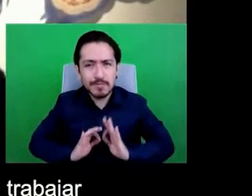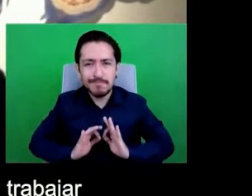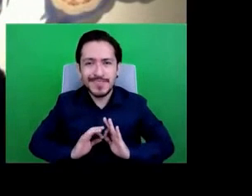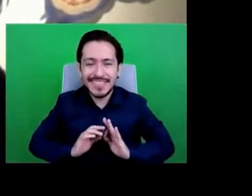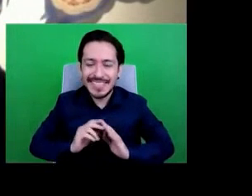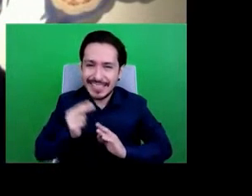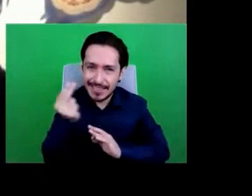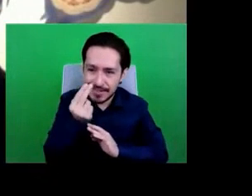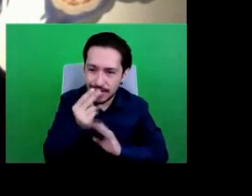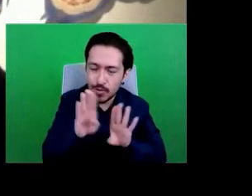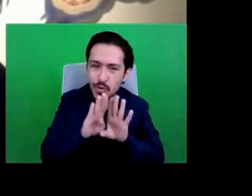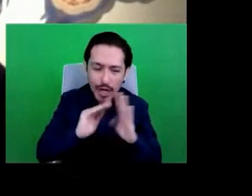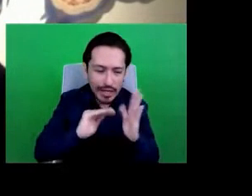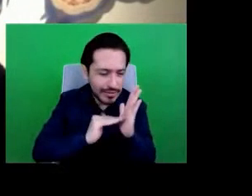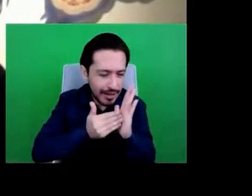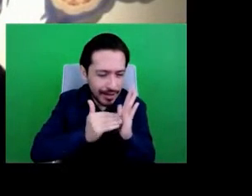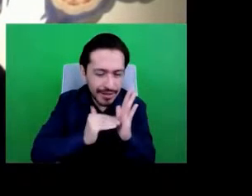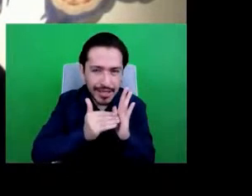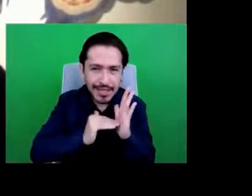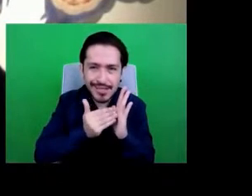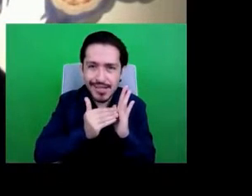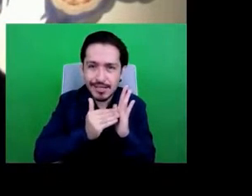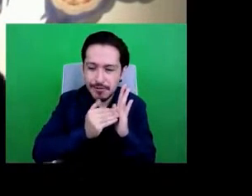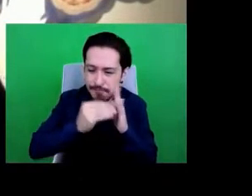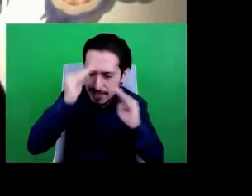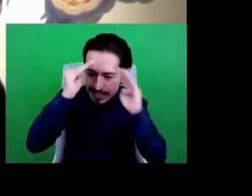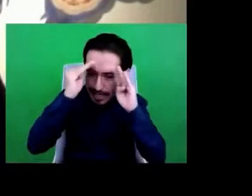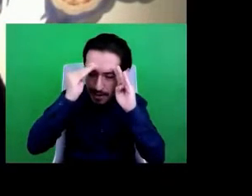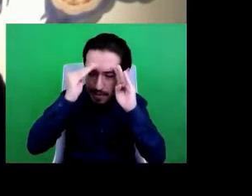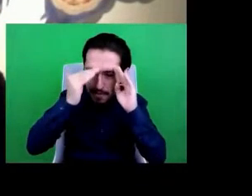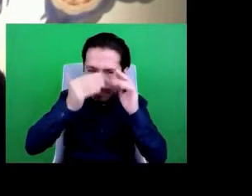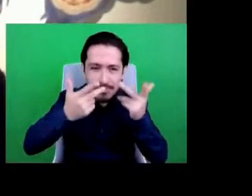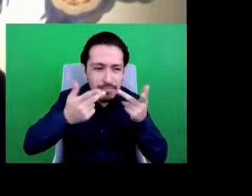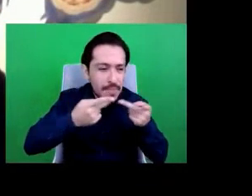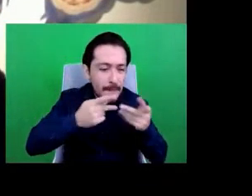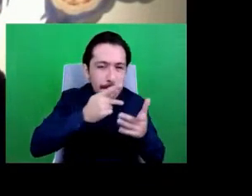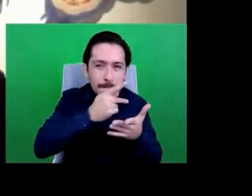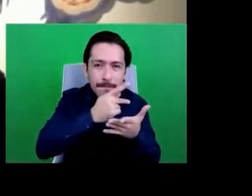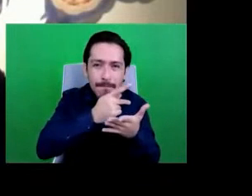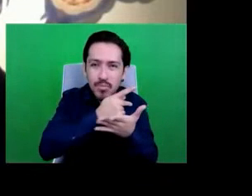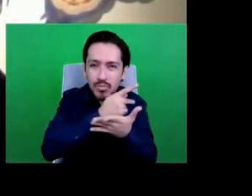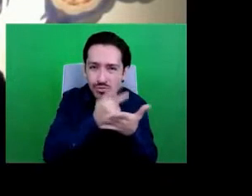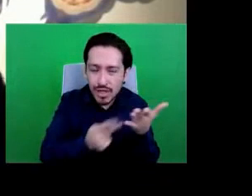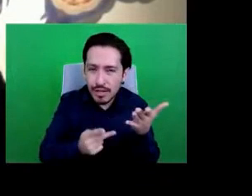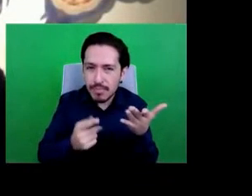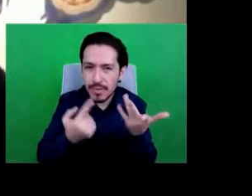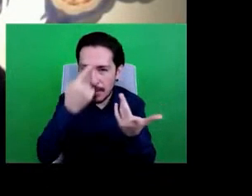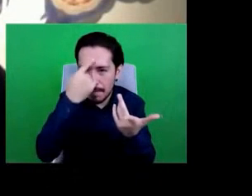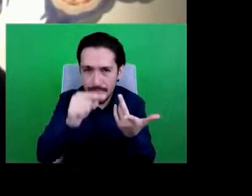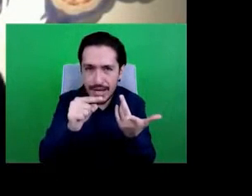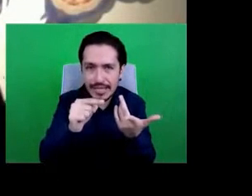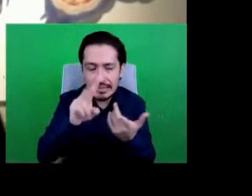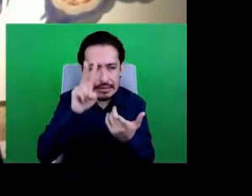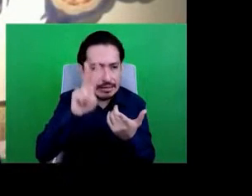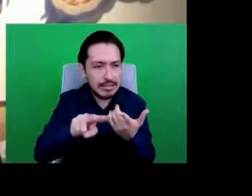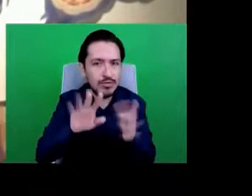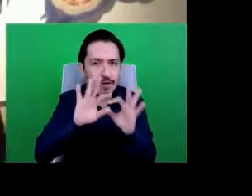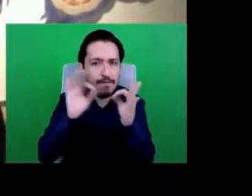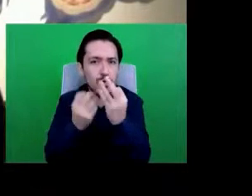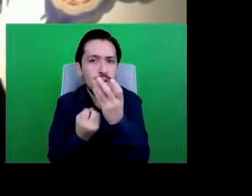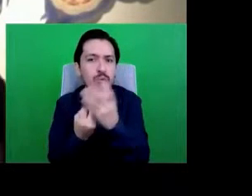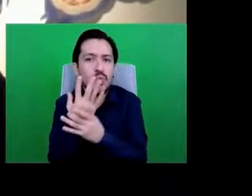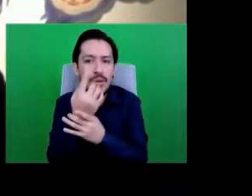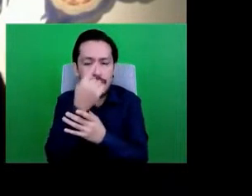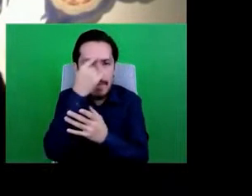estrategia y políticas culturales y así abrir las puertas a una nueva forma de